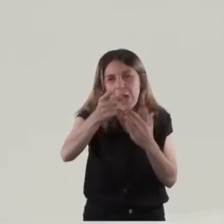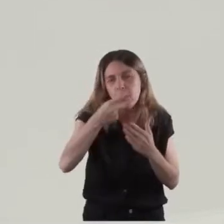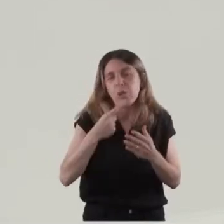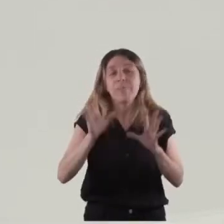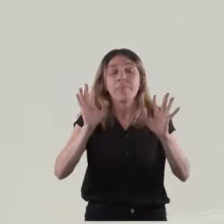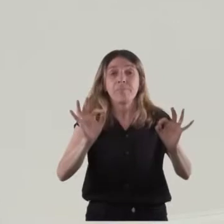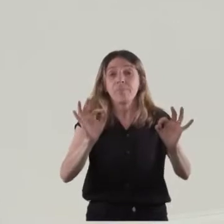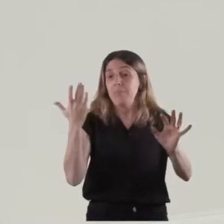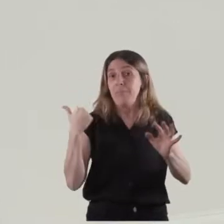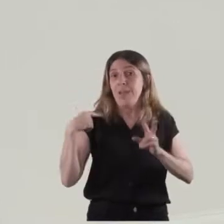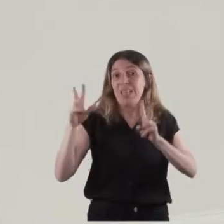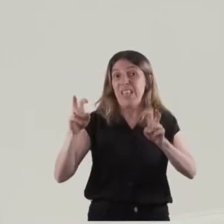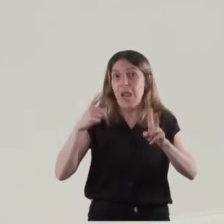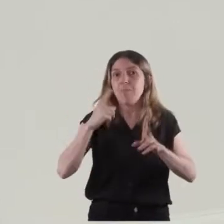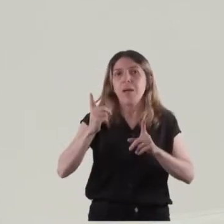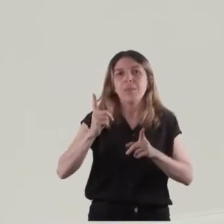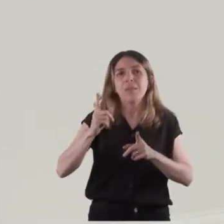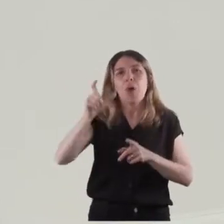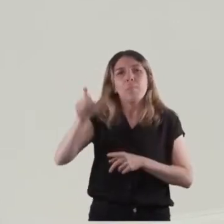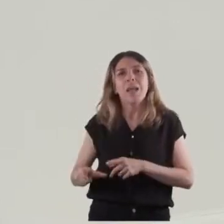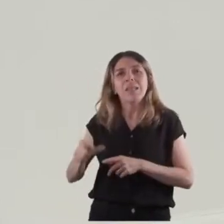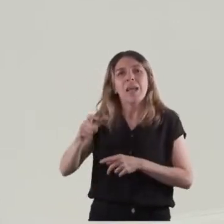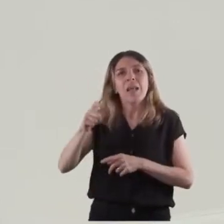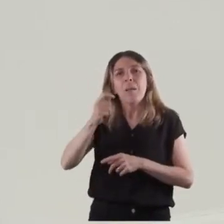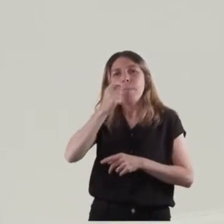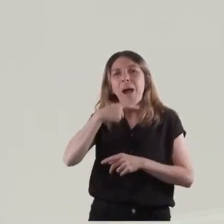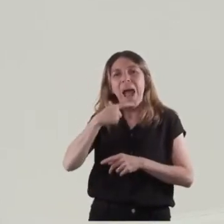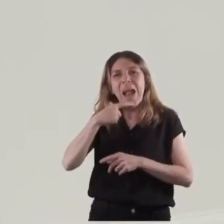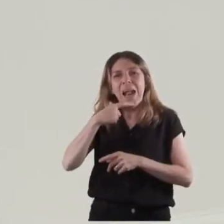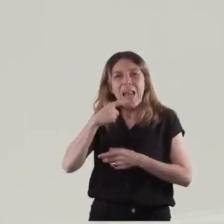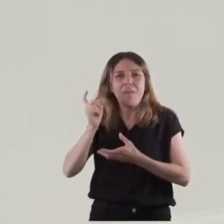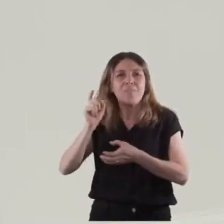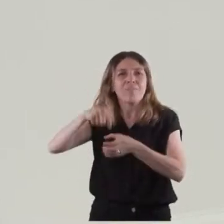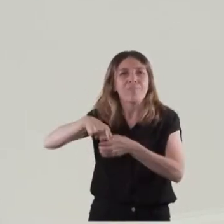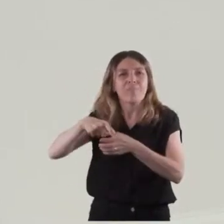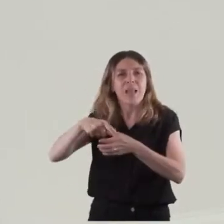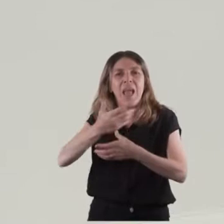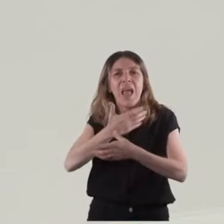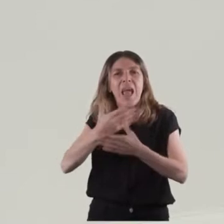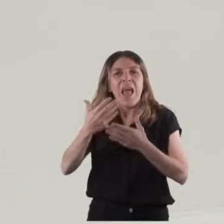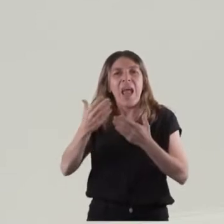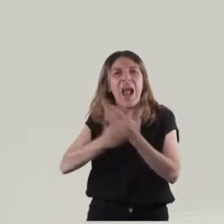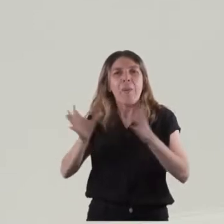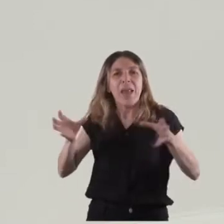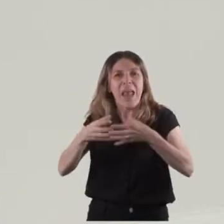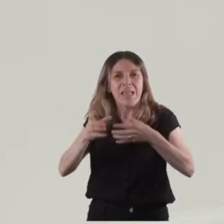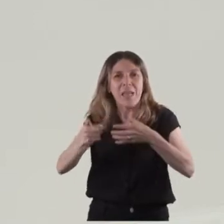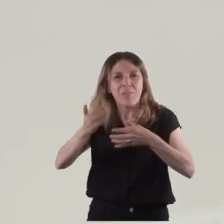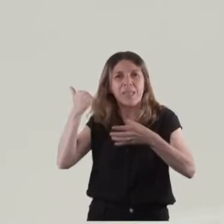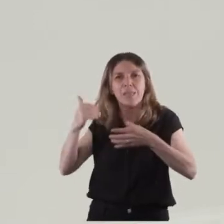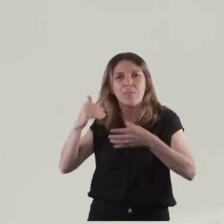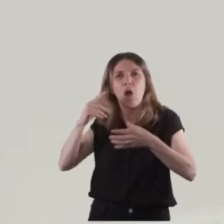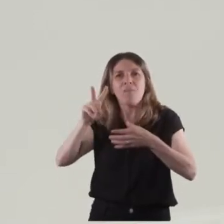él miembro del gabinete jorge macri ex intendente de vicente lópez planteó que el